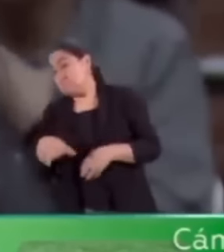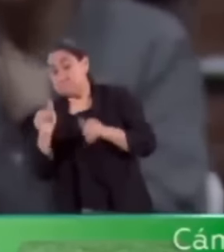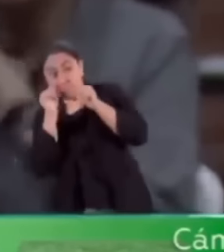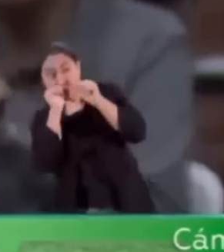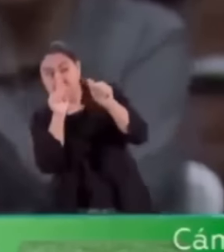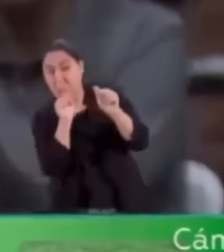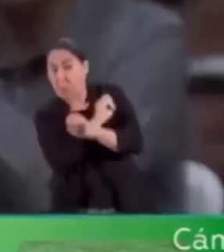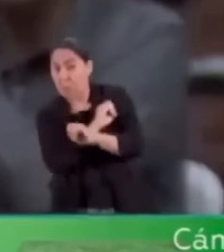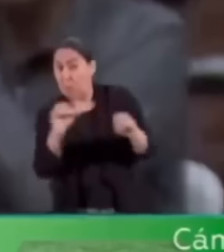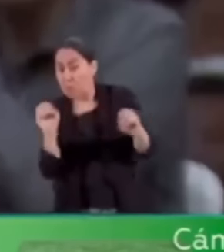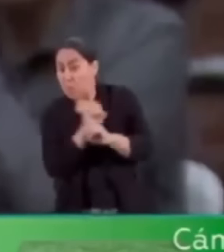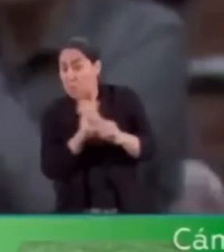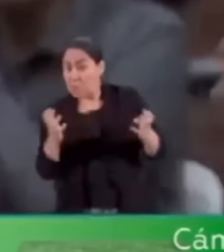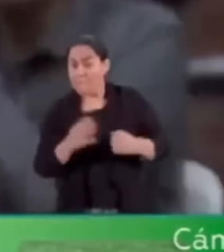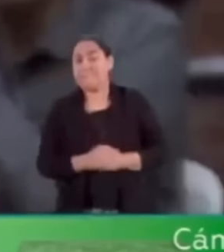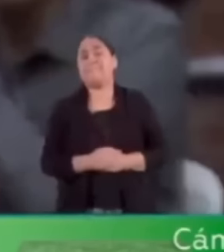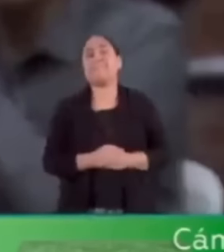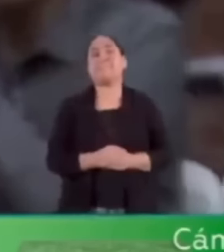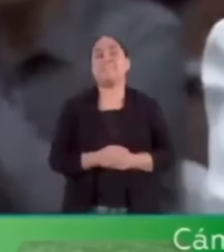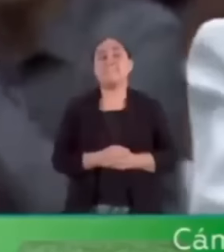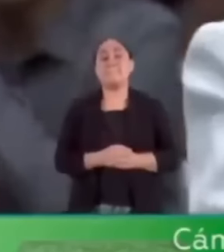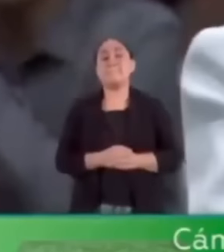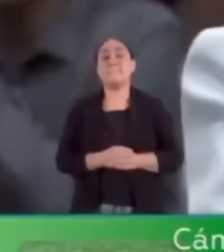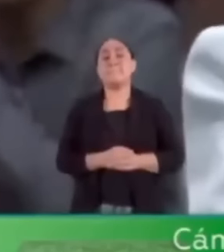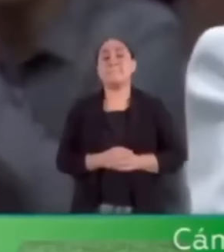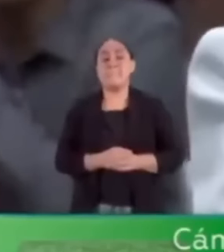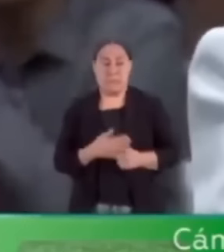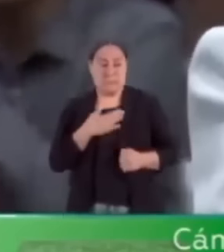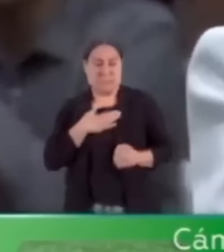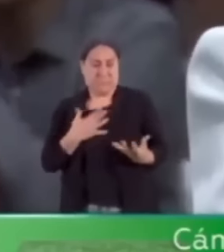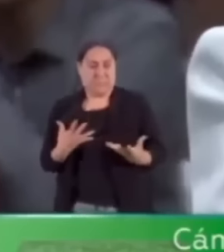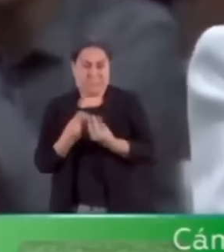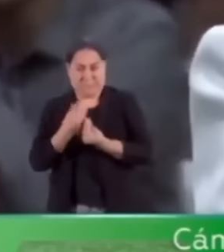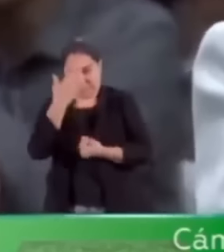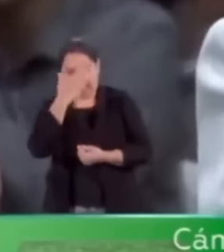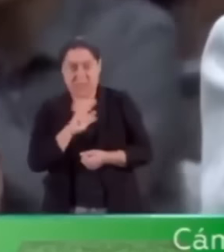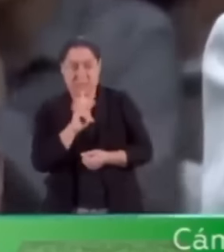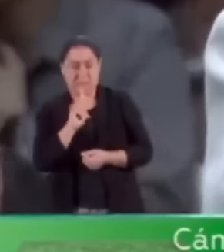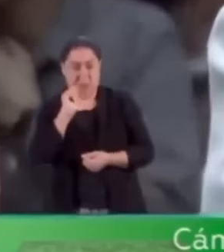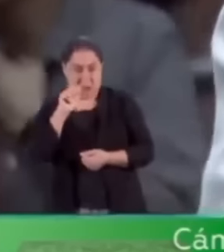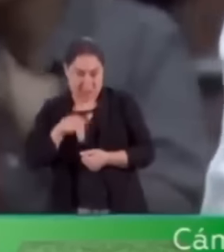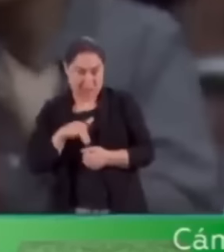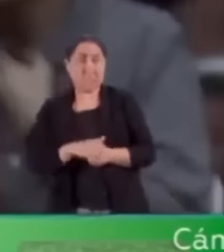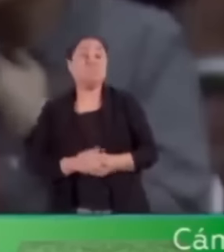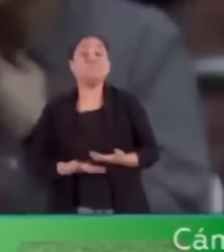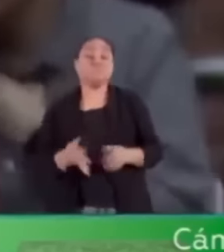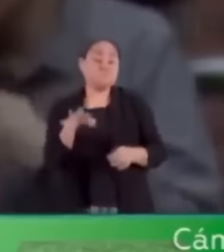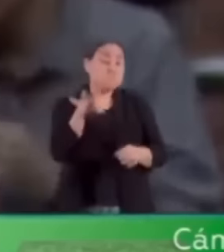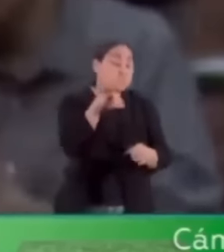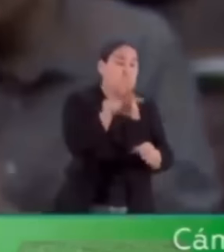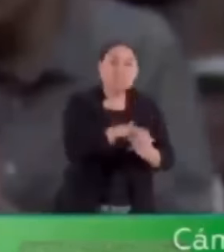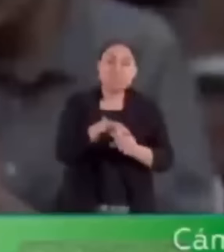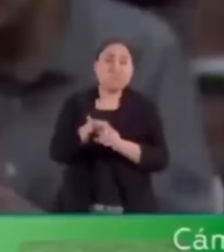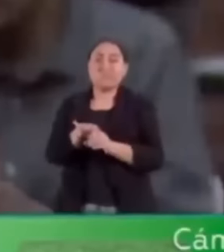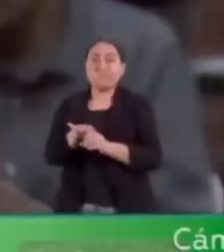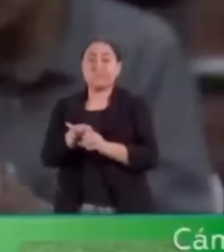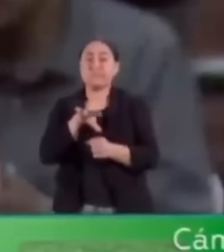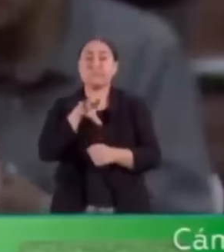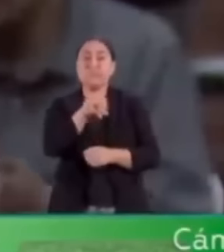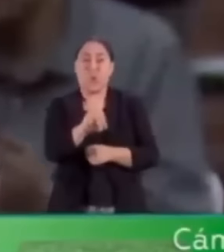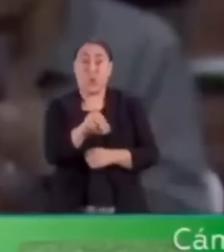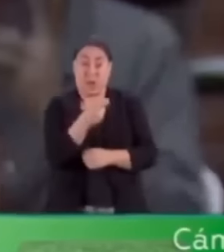escuchó. El grupo al que pertenezco, al Partido de Acción Nacional, votará en contra de